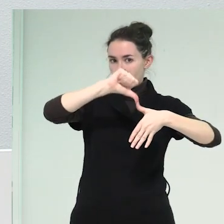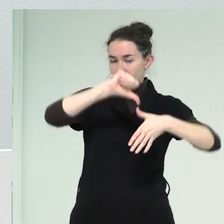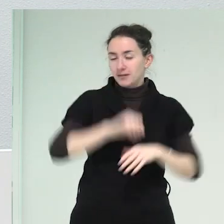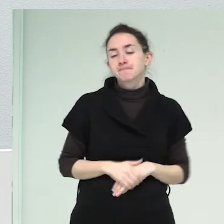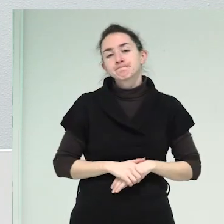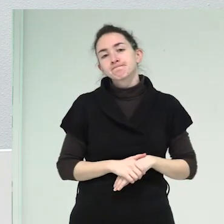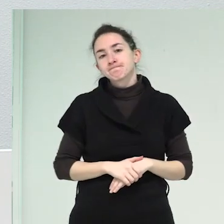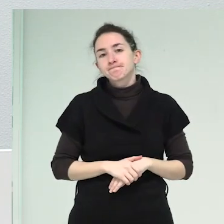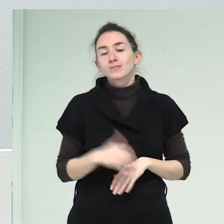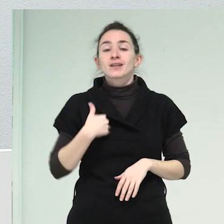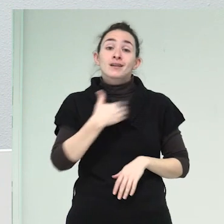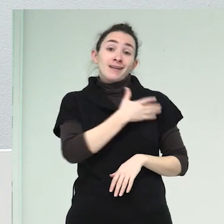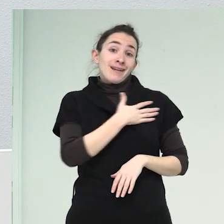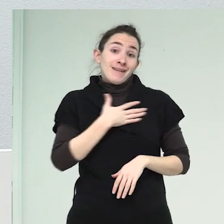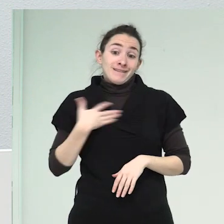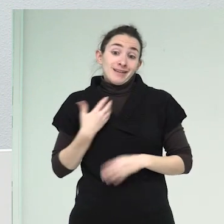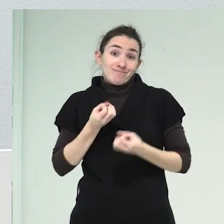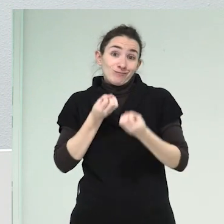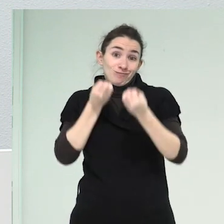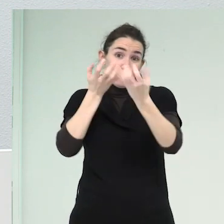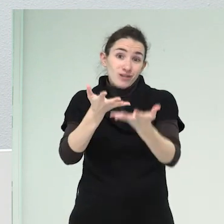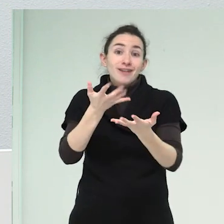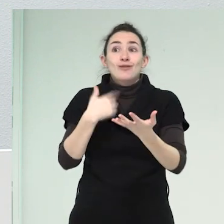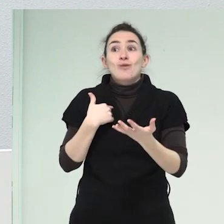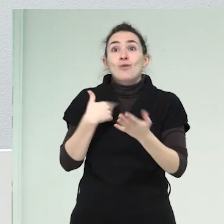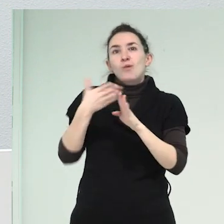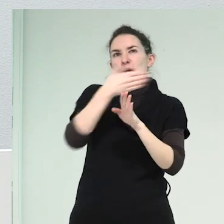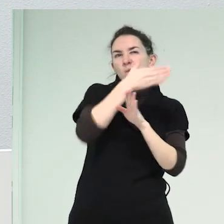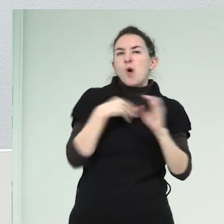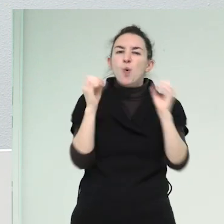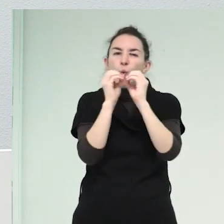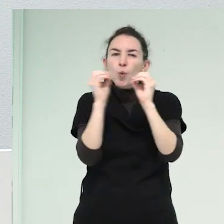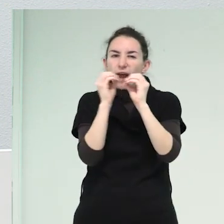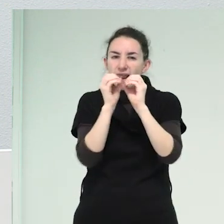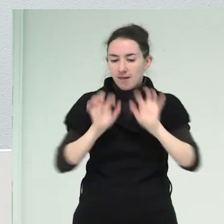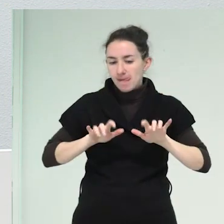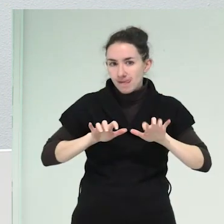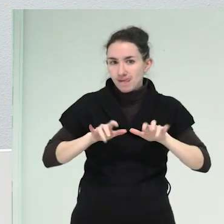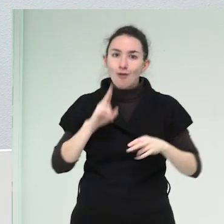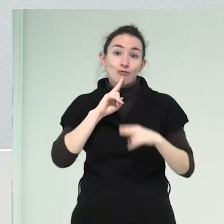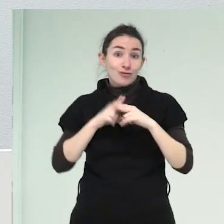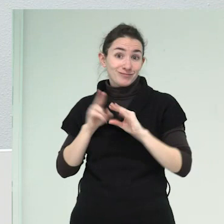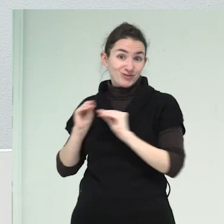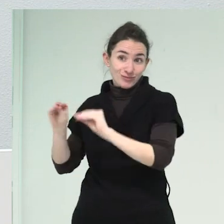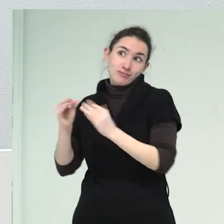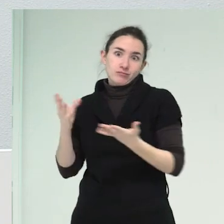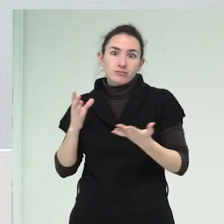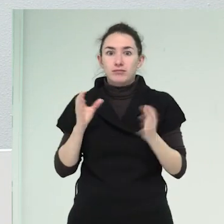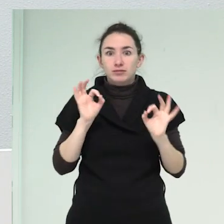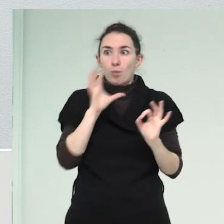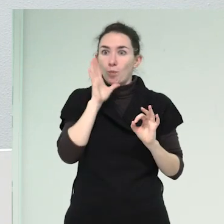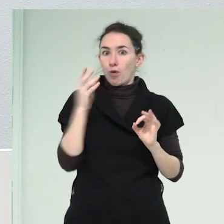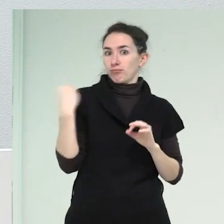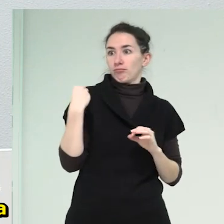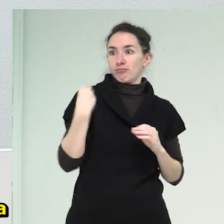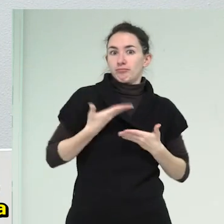Quiero contaros que cuando me puse a buscarla, googleé su nombre, como es lo típico, ¿no? Cuando te llaman para presentar a